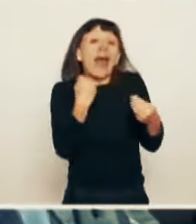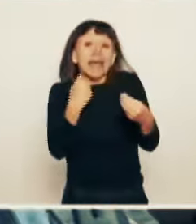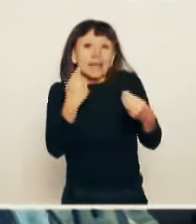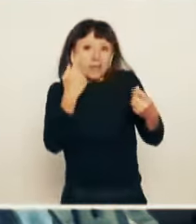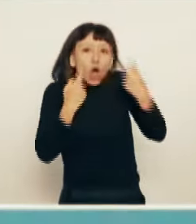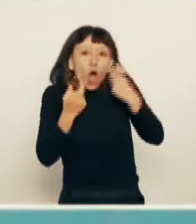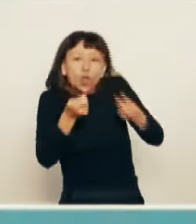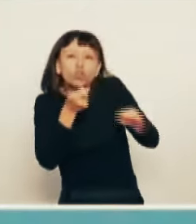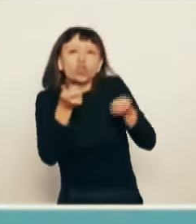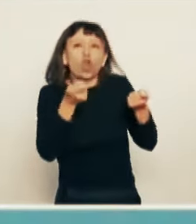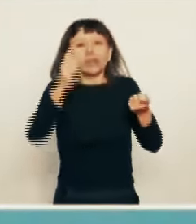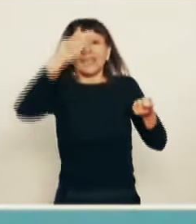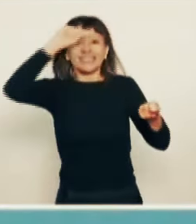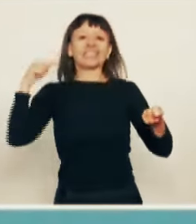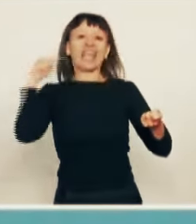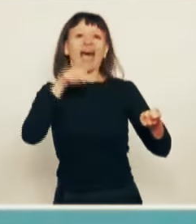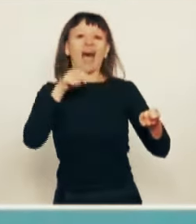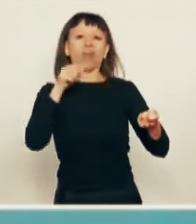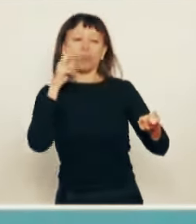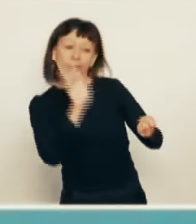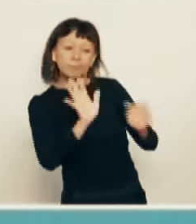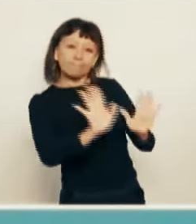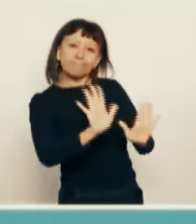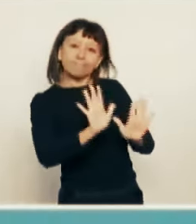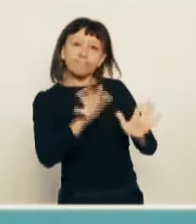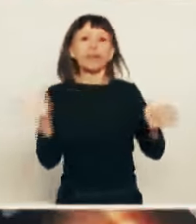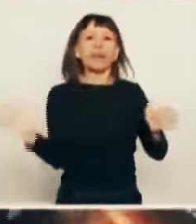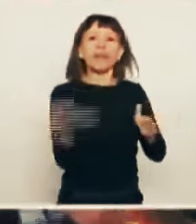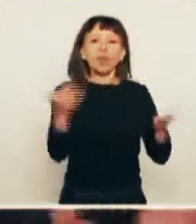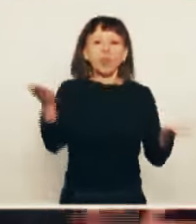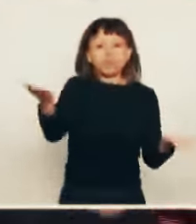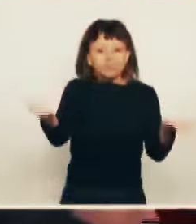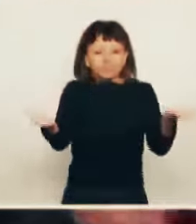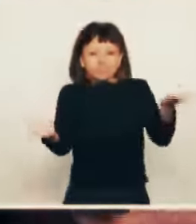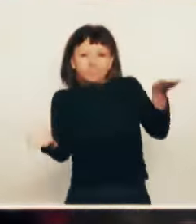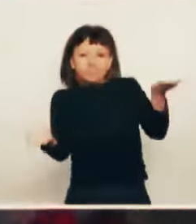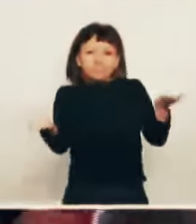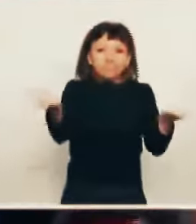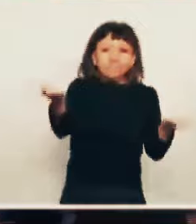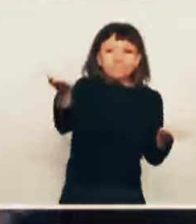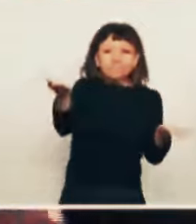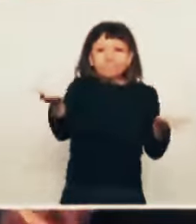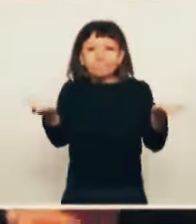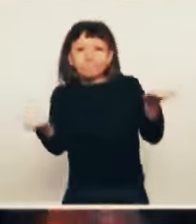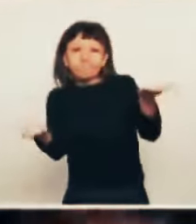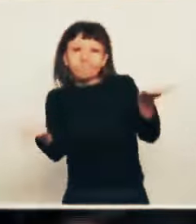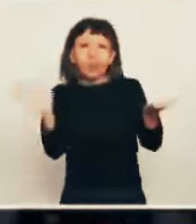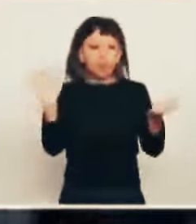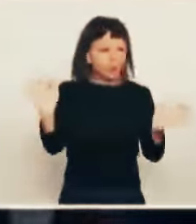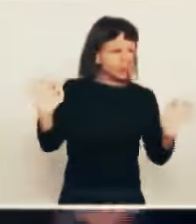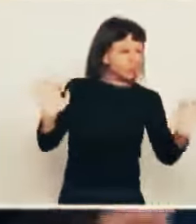regular y establecer una vinculación armónica en la sociedad. Armonía.